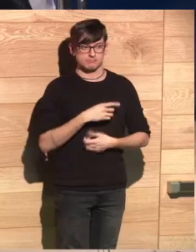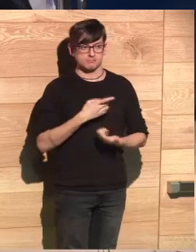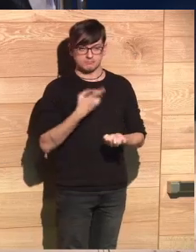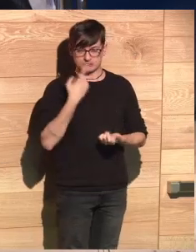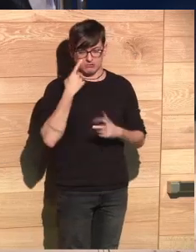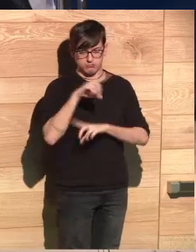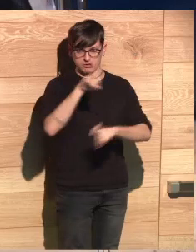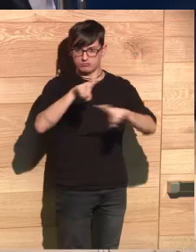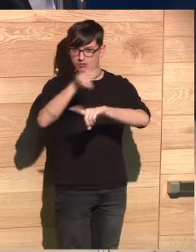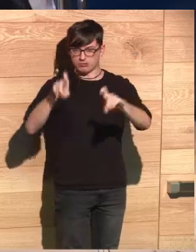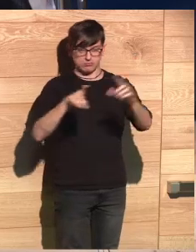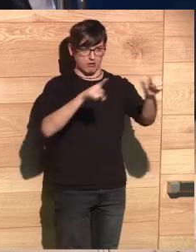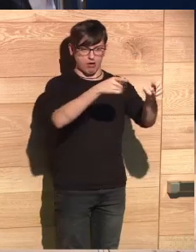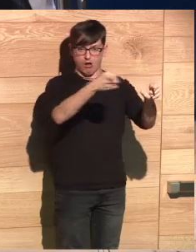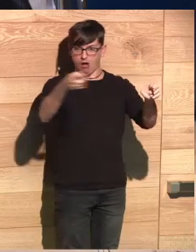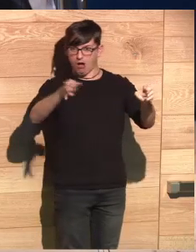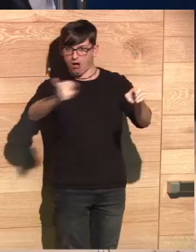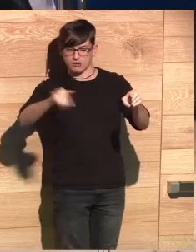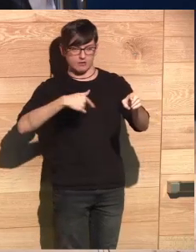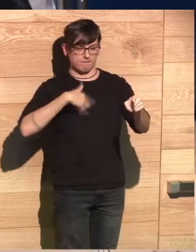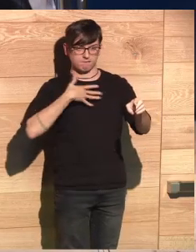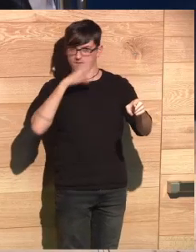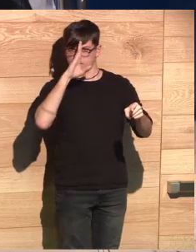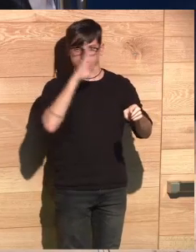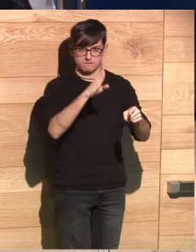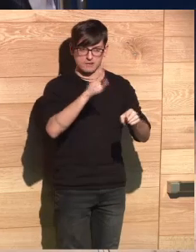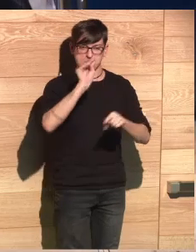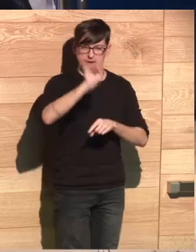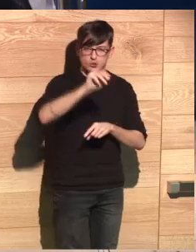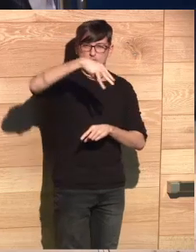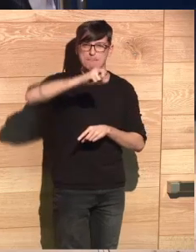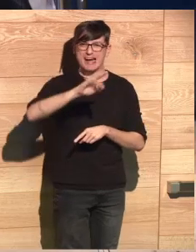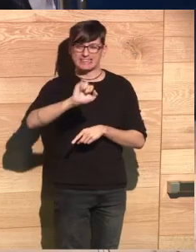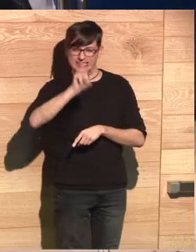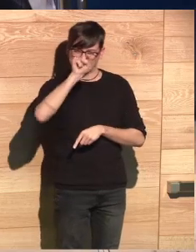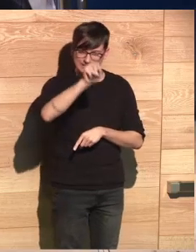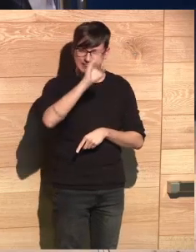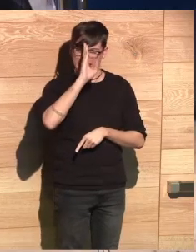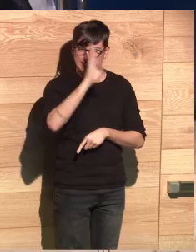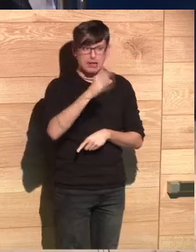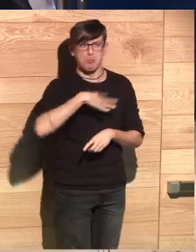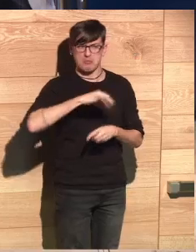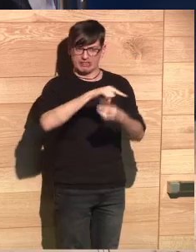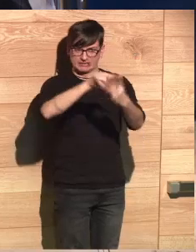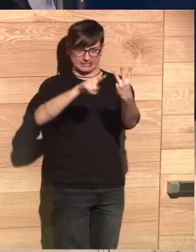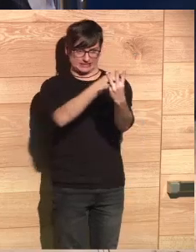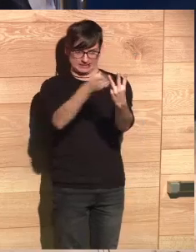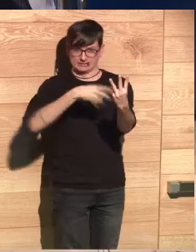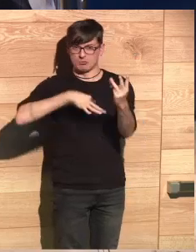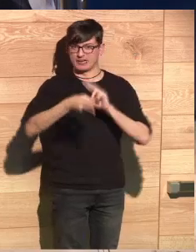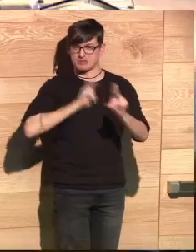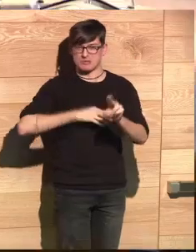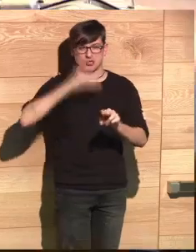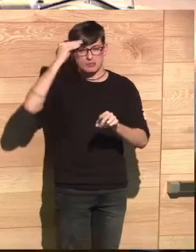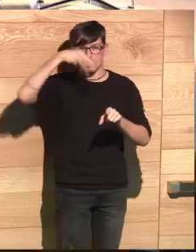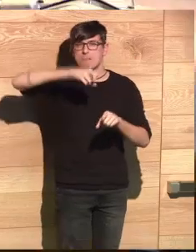voy a ir un pelín al grano. Yo te lo quería preguntar a ti, Marta. Pregúntame lo que quieras. O sea, podéis responder todos, pero es que yo creo que aquí Marta